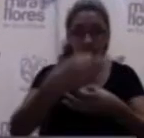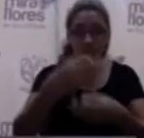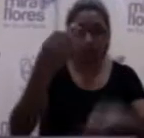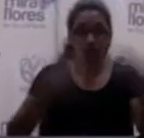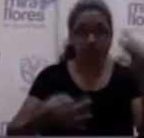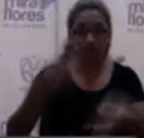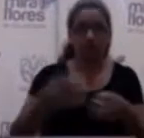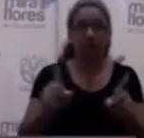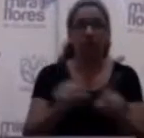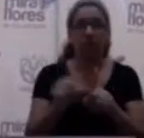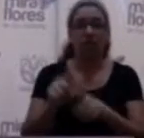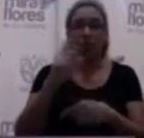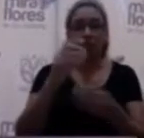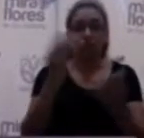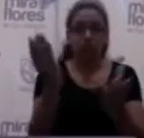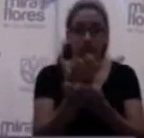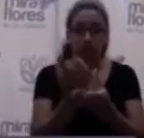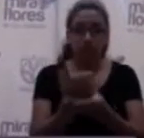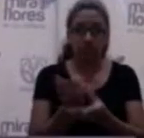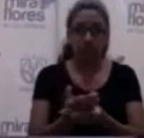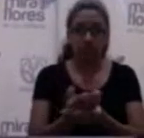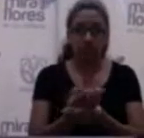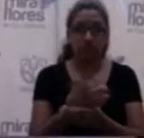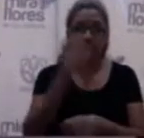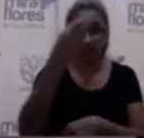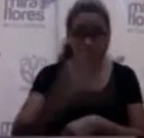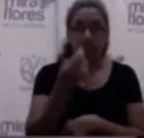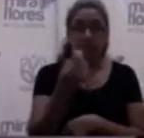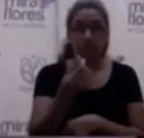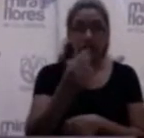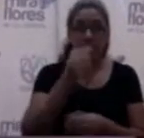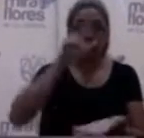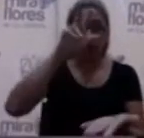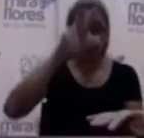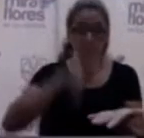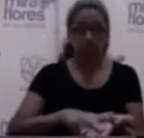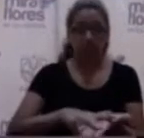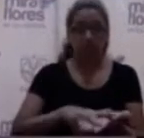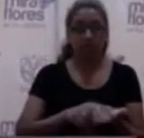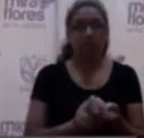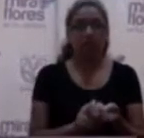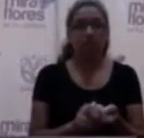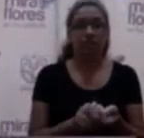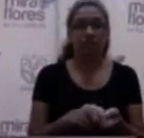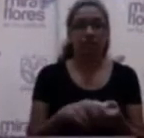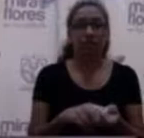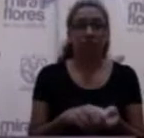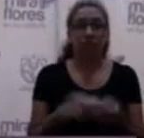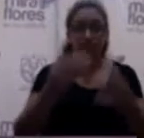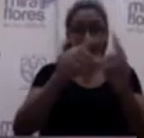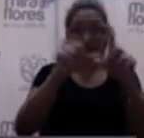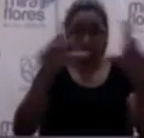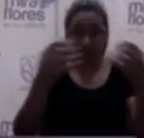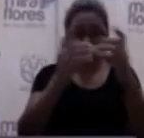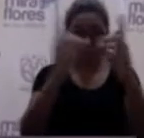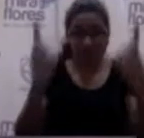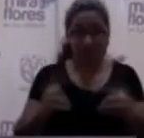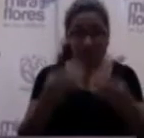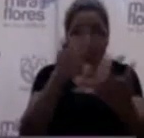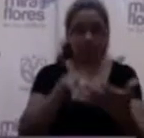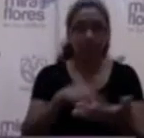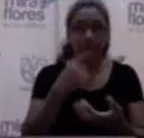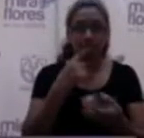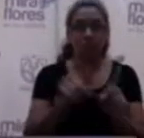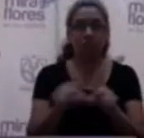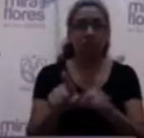Economía y Finanzas. Cuenta con expediente técnico y el costo, según lo aprobado ahora en el expediente técnico, nos